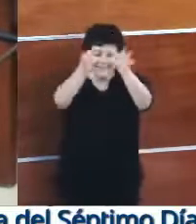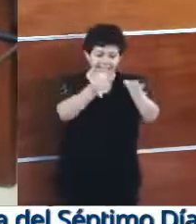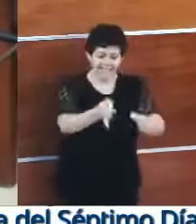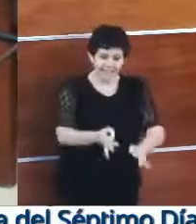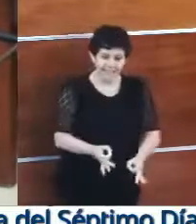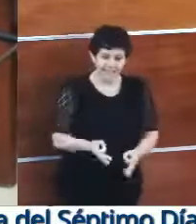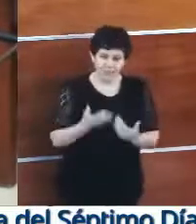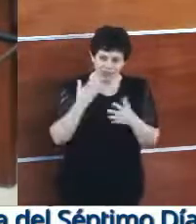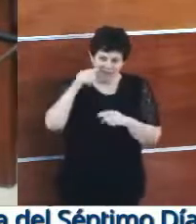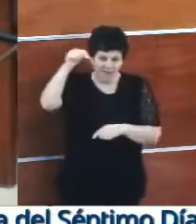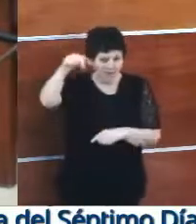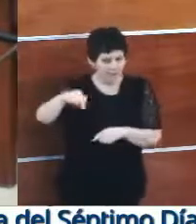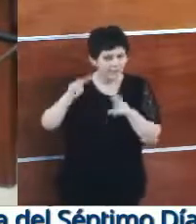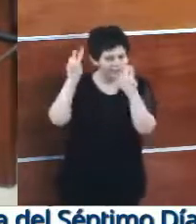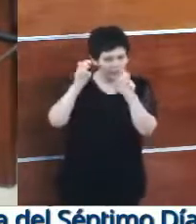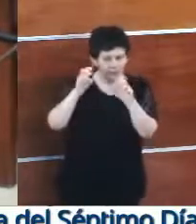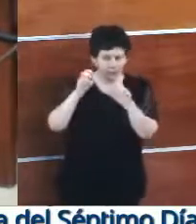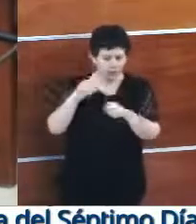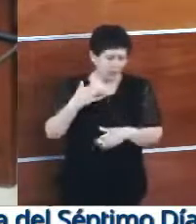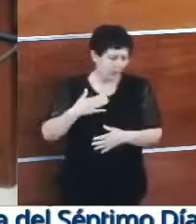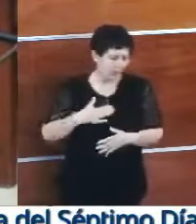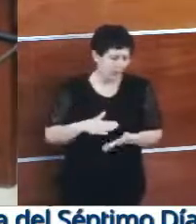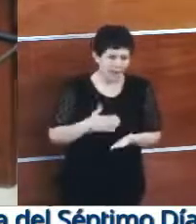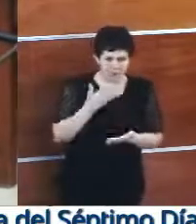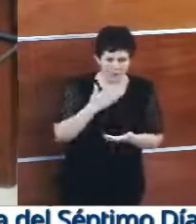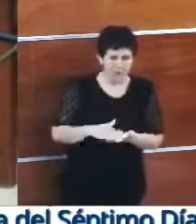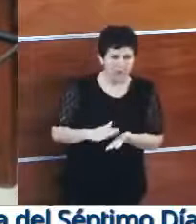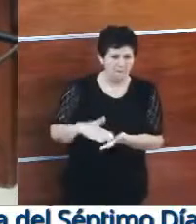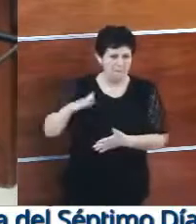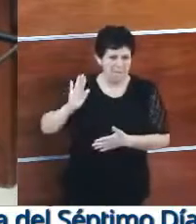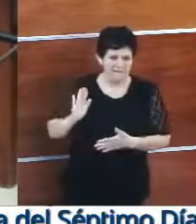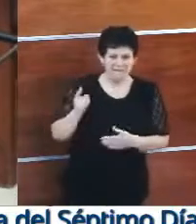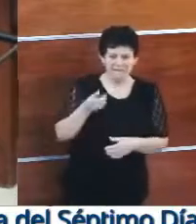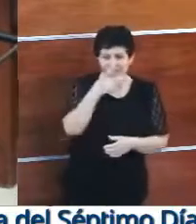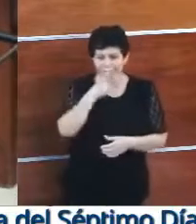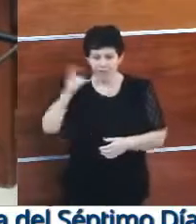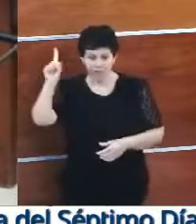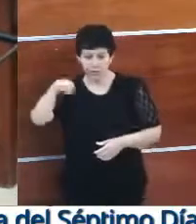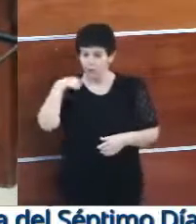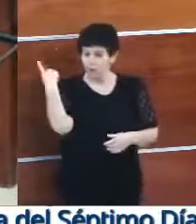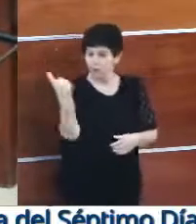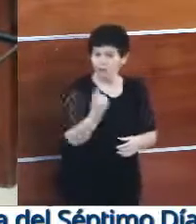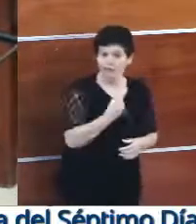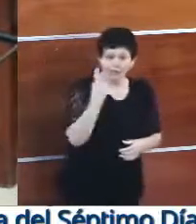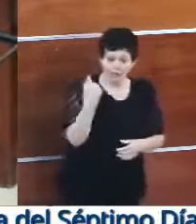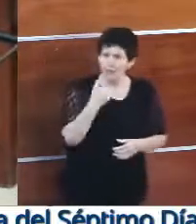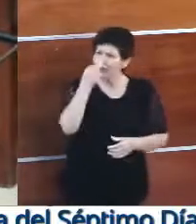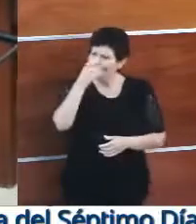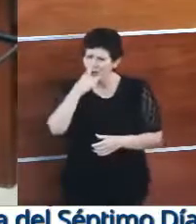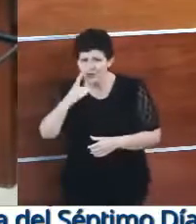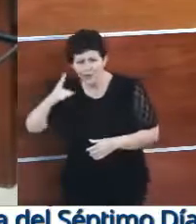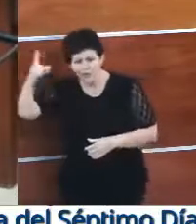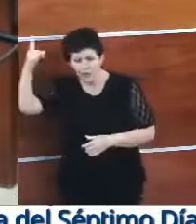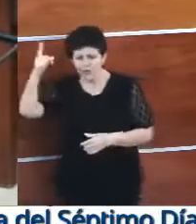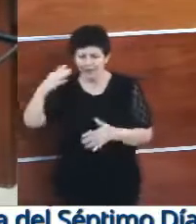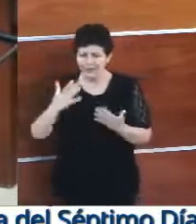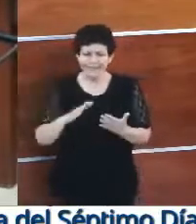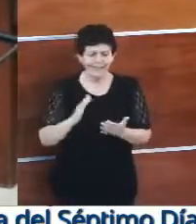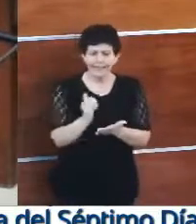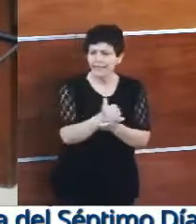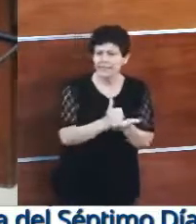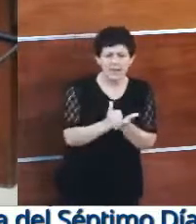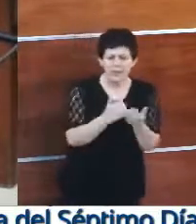promesa! Somos el pueblo adventista, porque creemos en el advenimiento